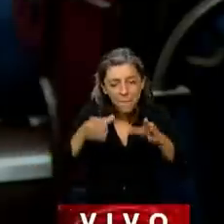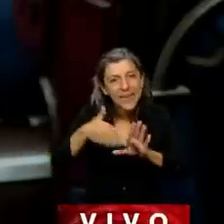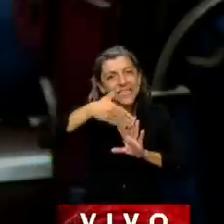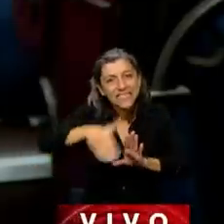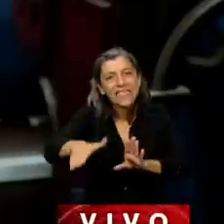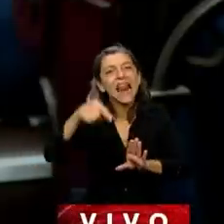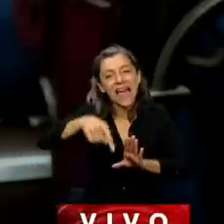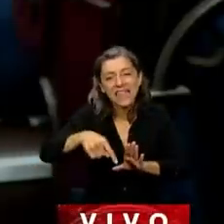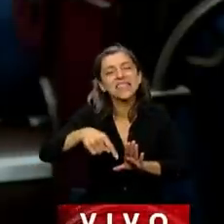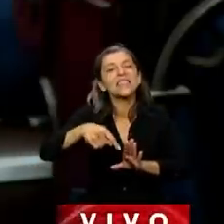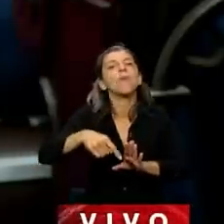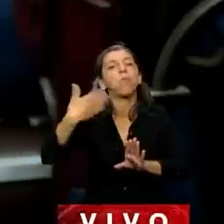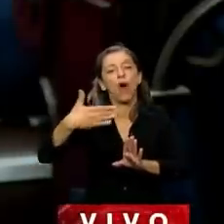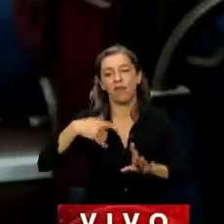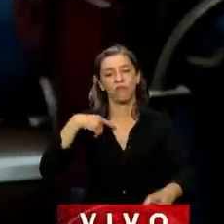damos ese paso.